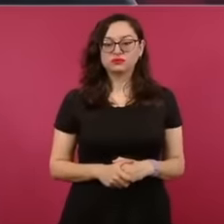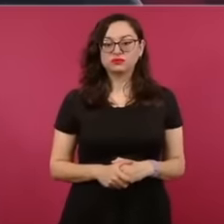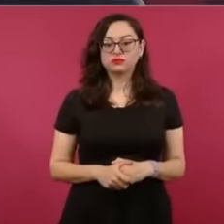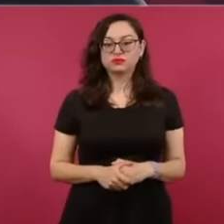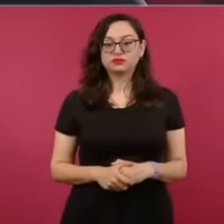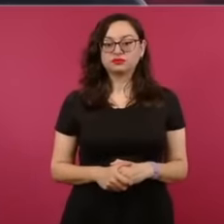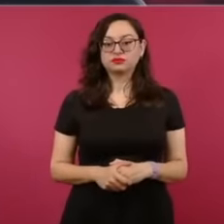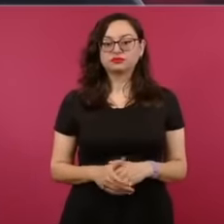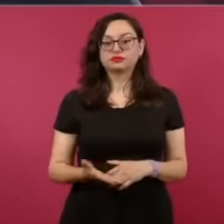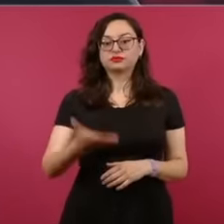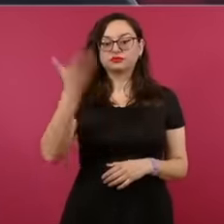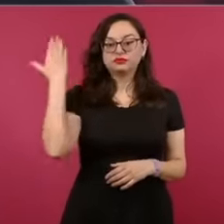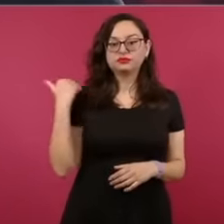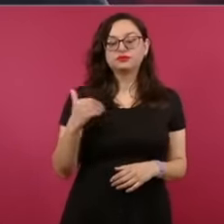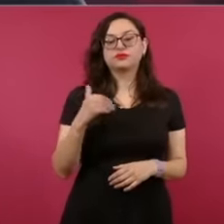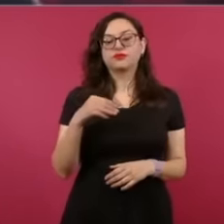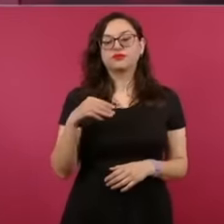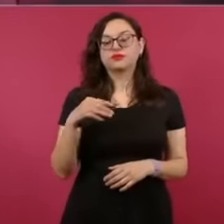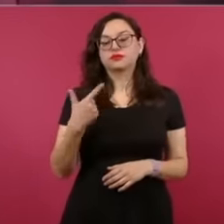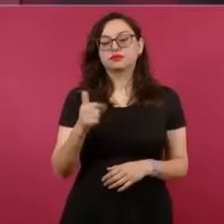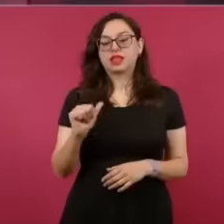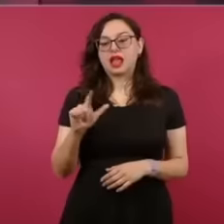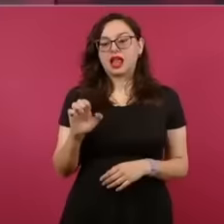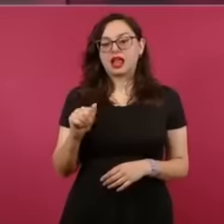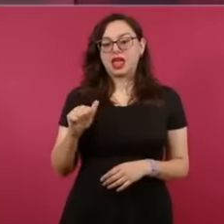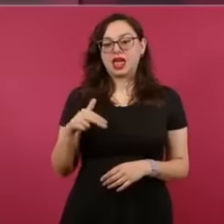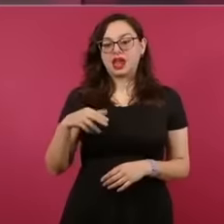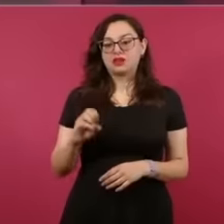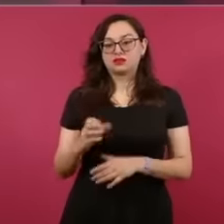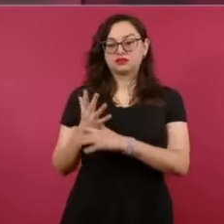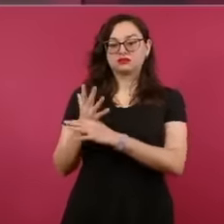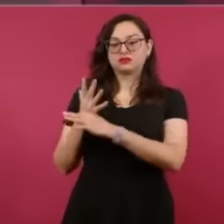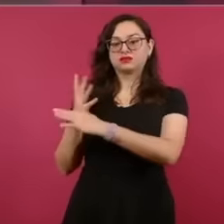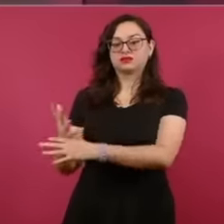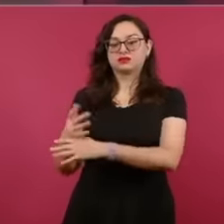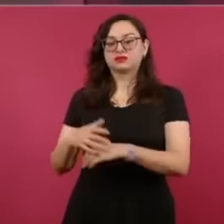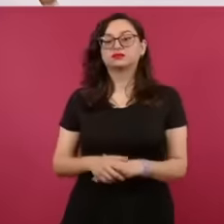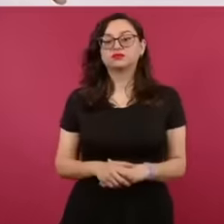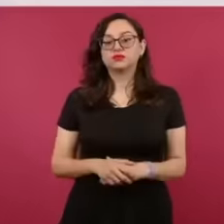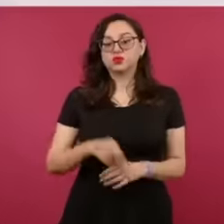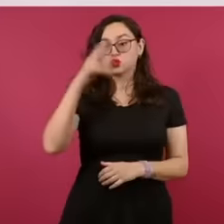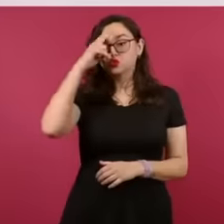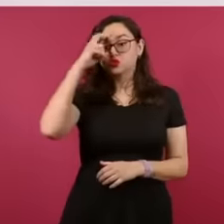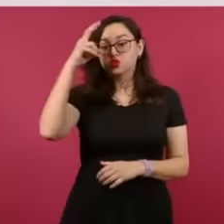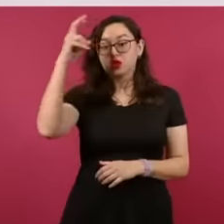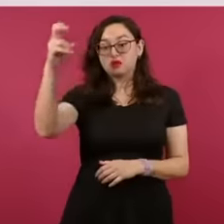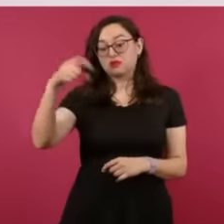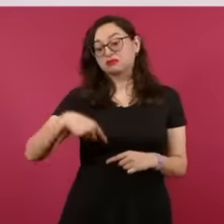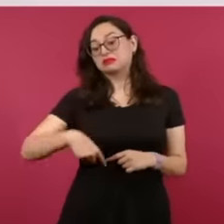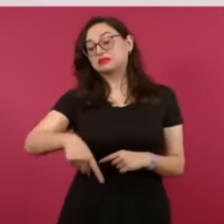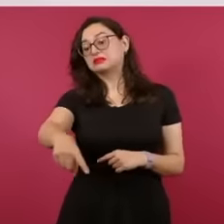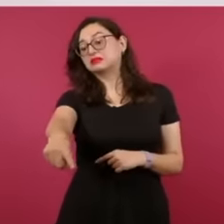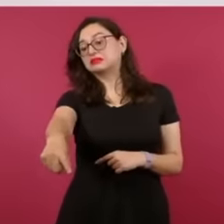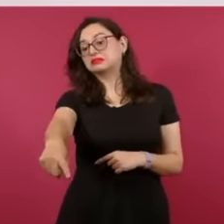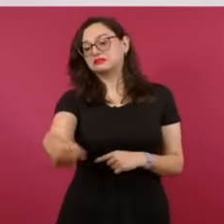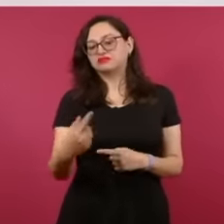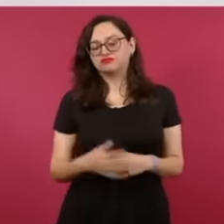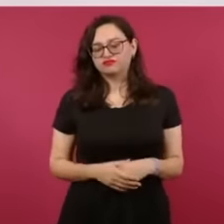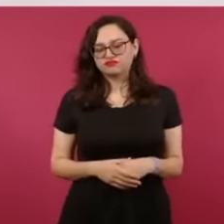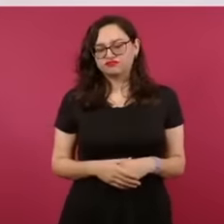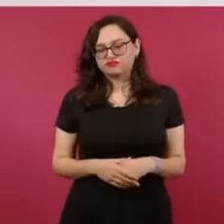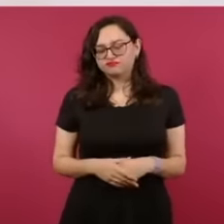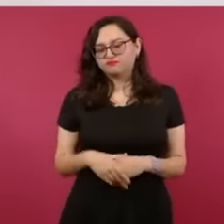el maestro Galeano, la utopía es lo que está a 10 metros de uno y camina